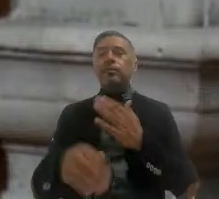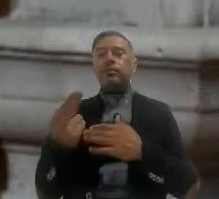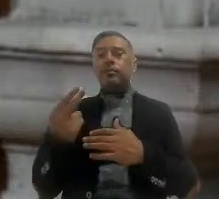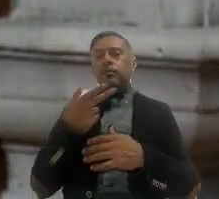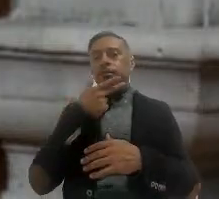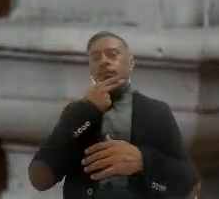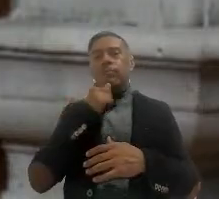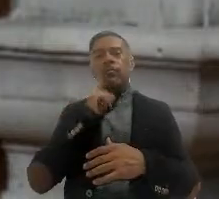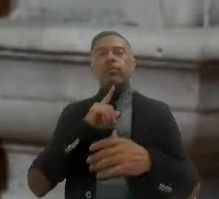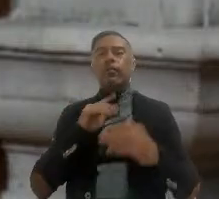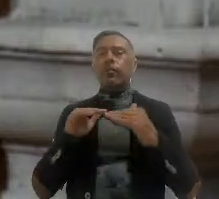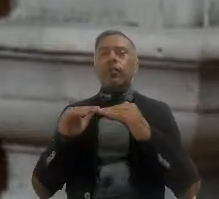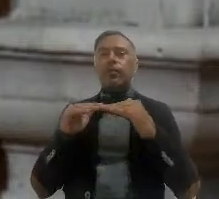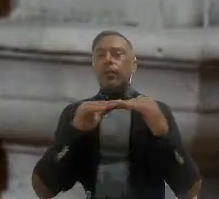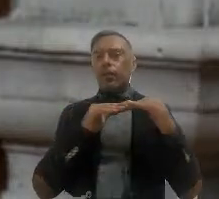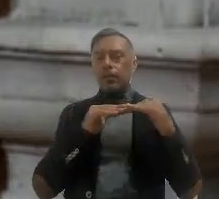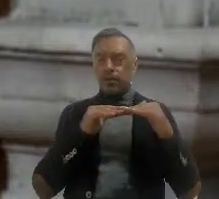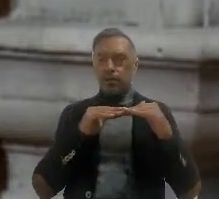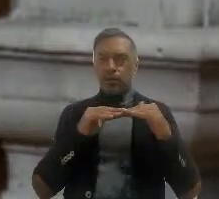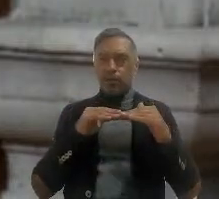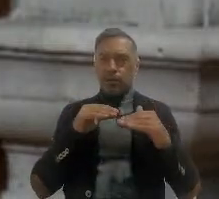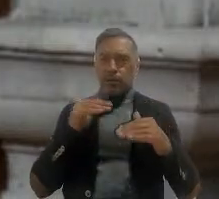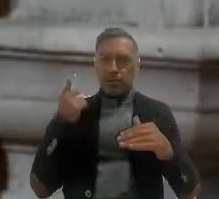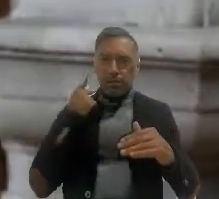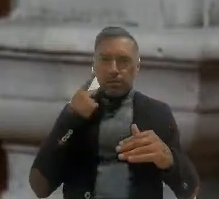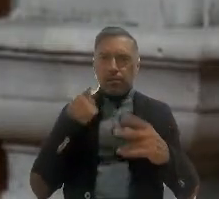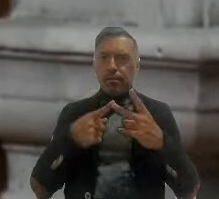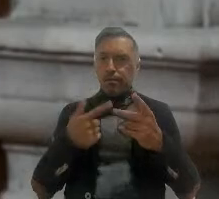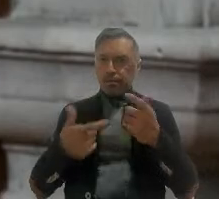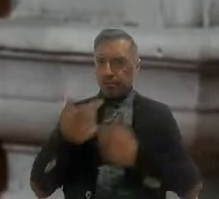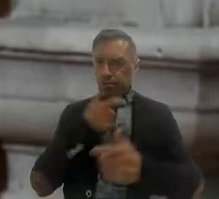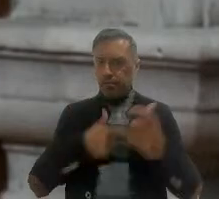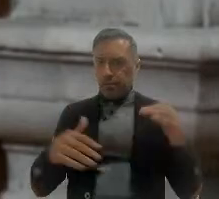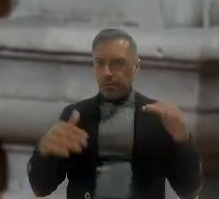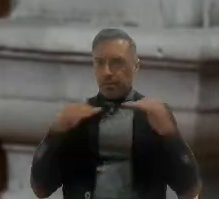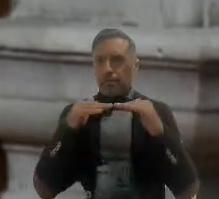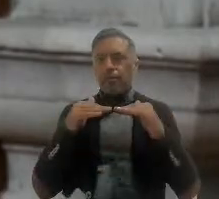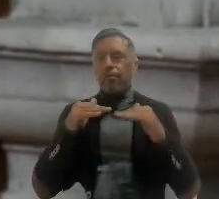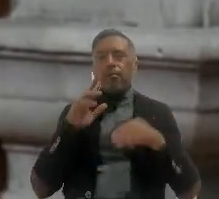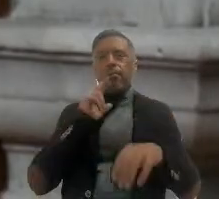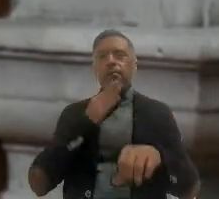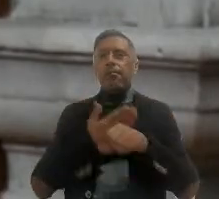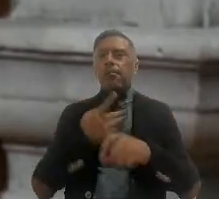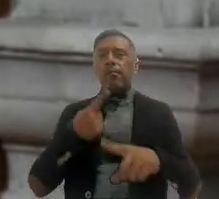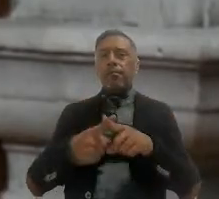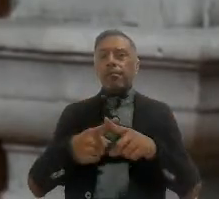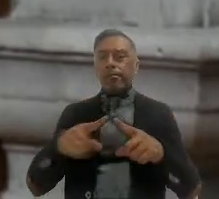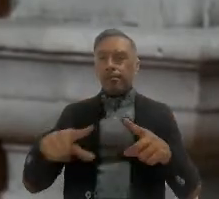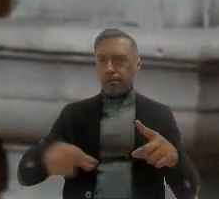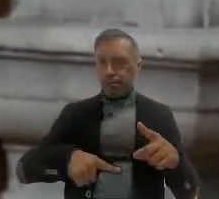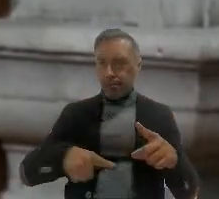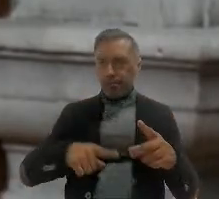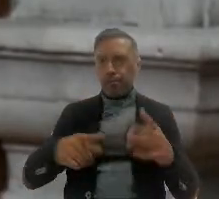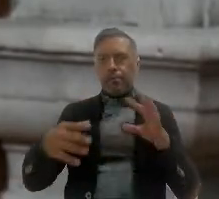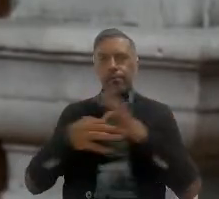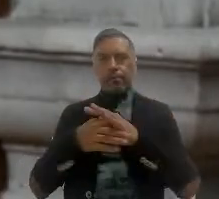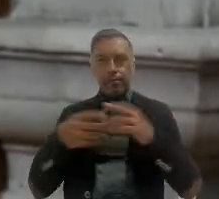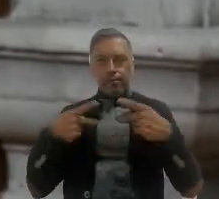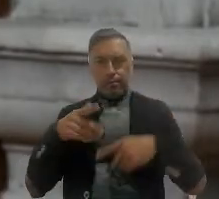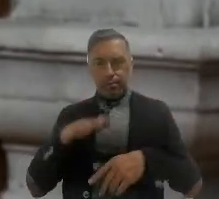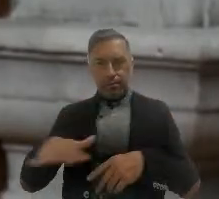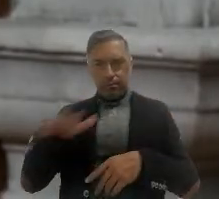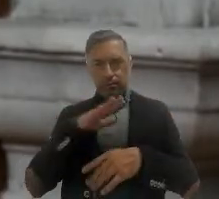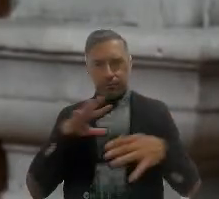sustantiva, política y económica es una corresponsabilidad gobierno-sociedad. Solo con